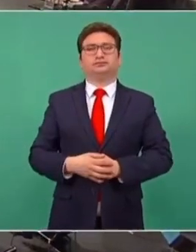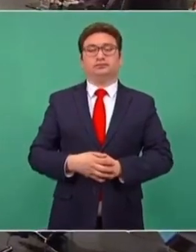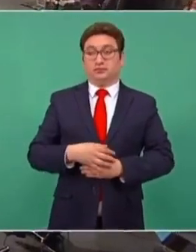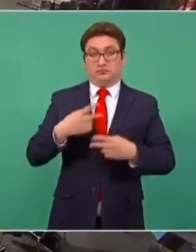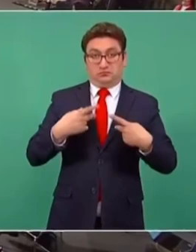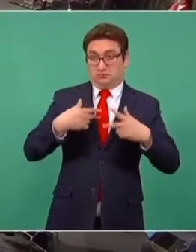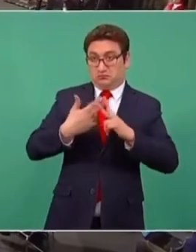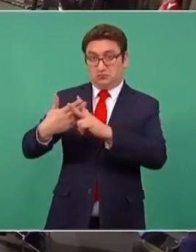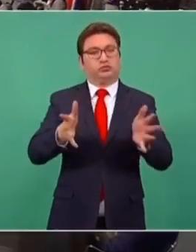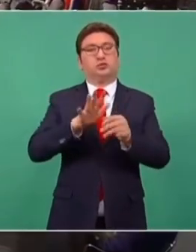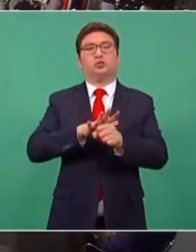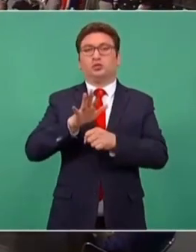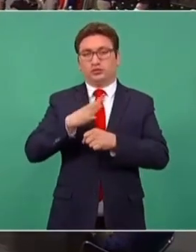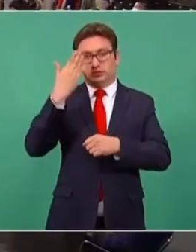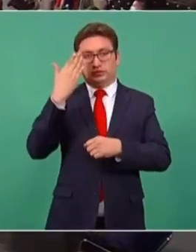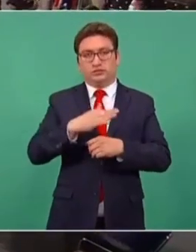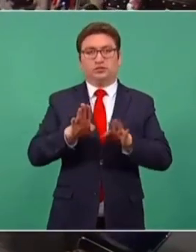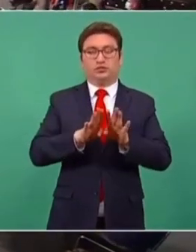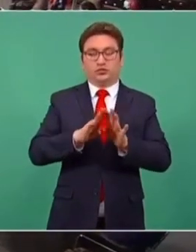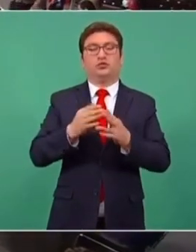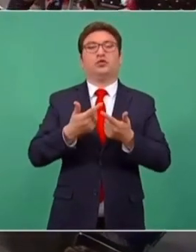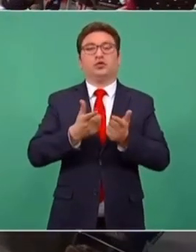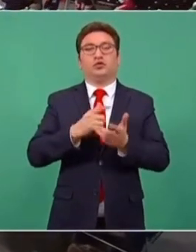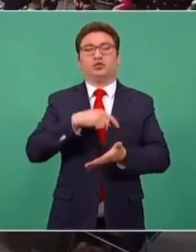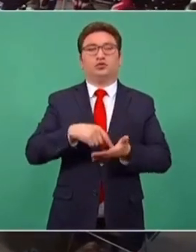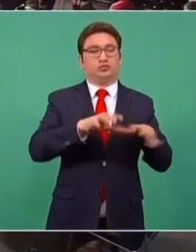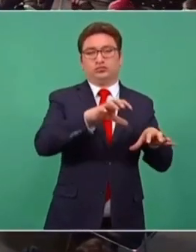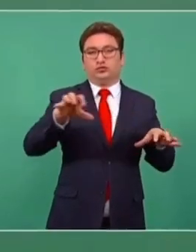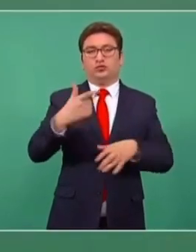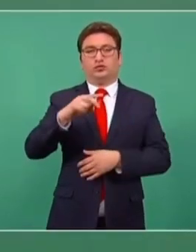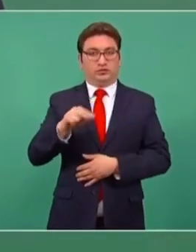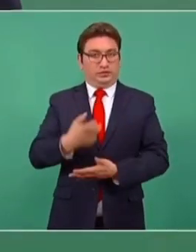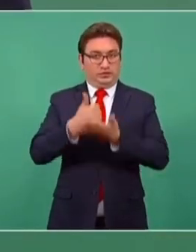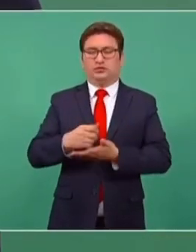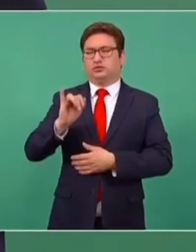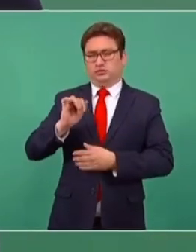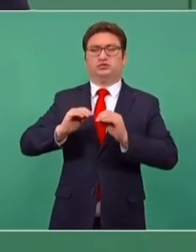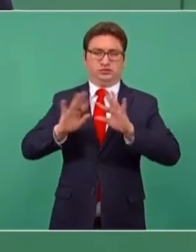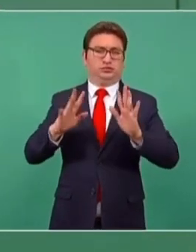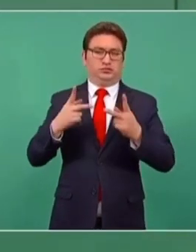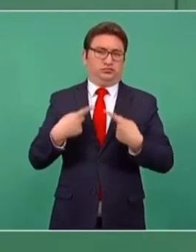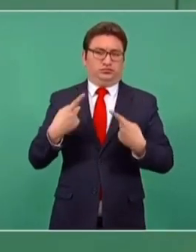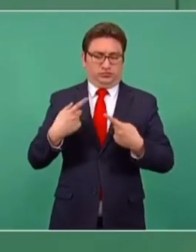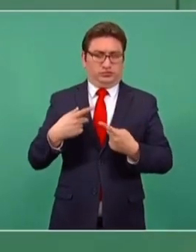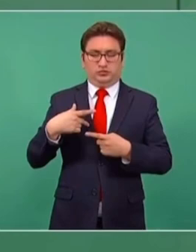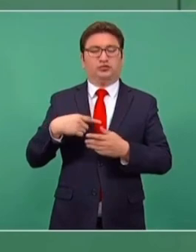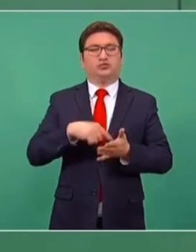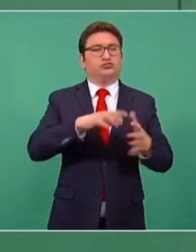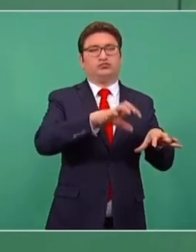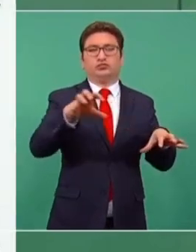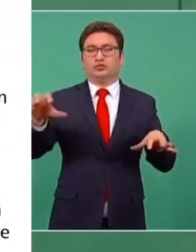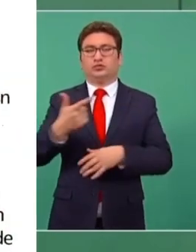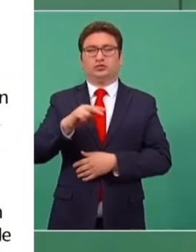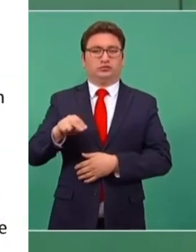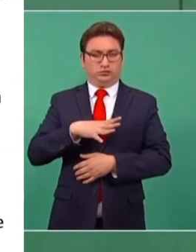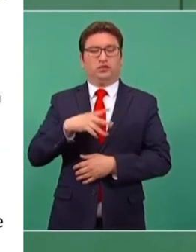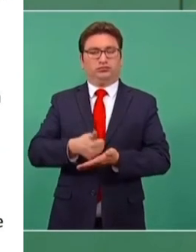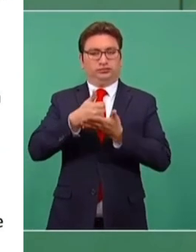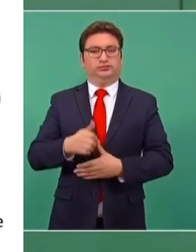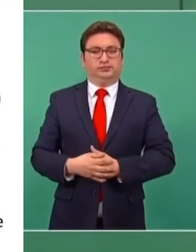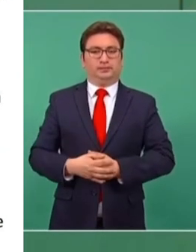de homicidios, tal vez, o el incremento? Es el asunto de la construcción de cuarteles de la Guardia Nacional. Sí, sí hay una... claro que sí, ayuda mucho la presencia de elementos de la Guardia